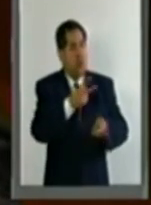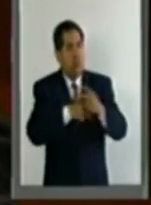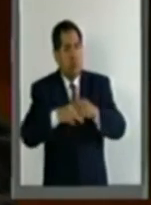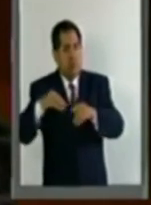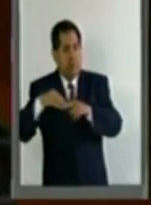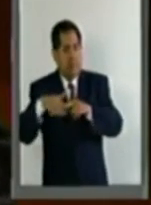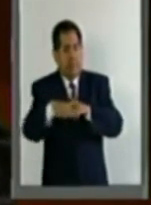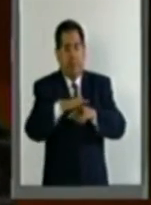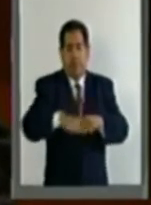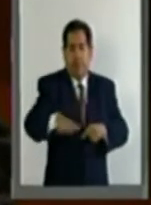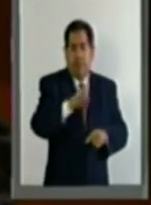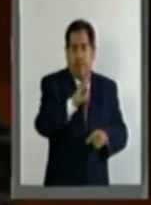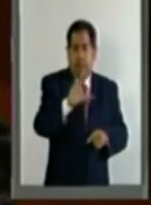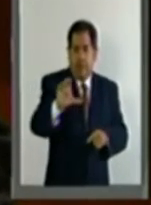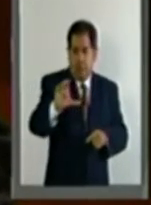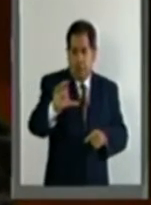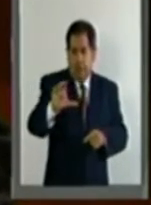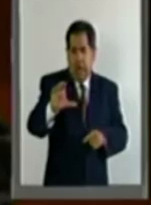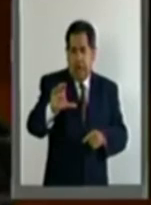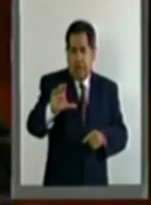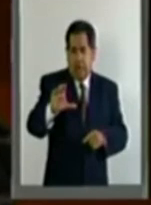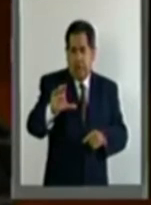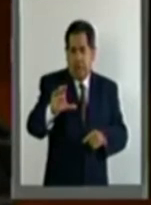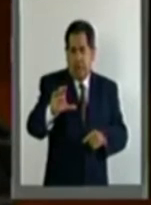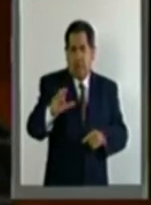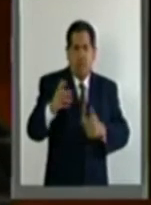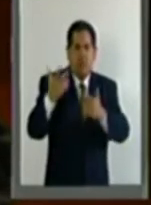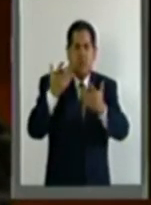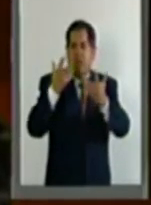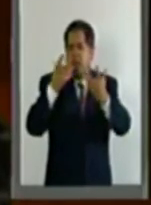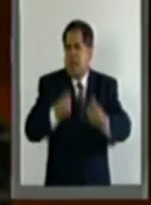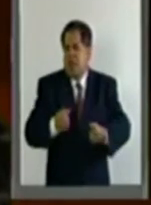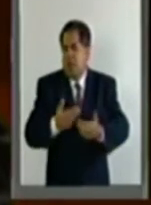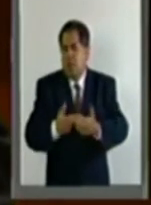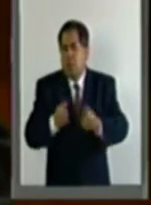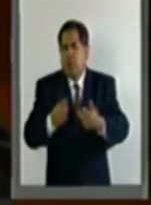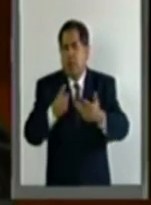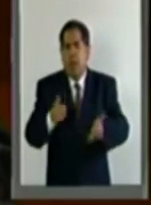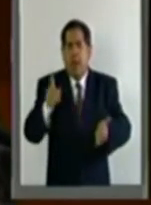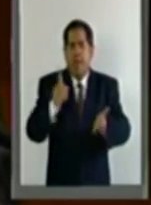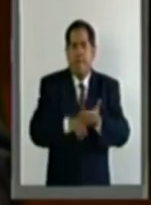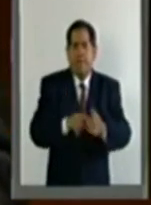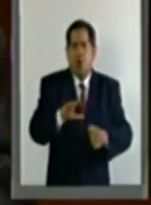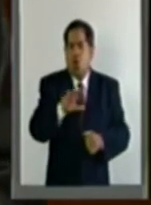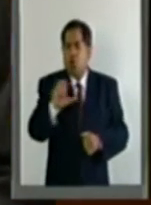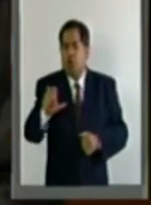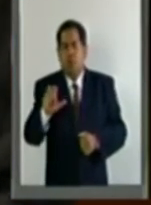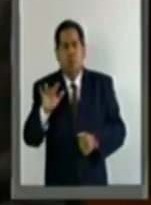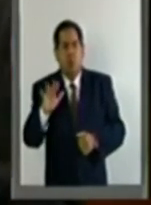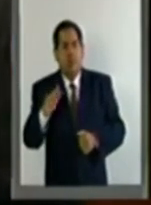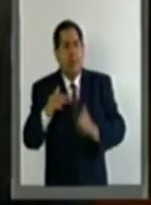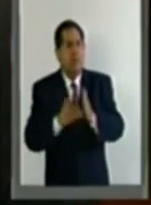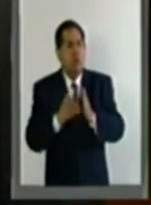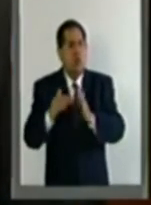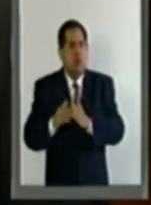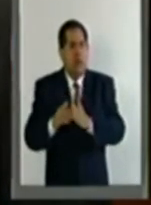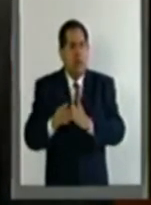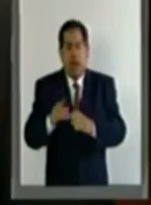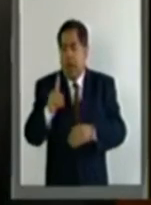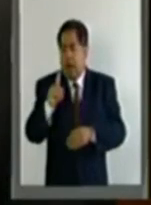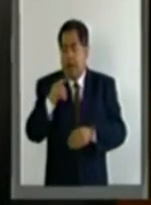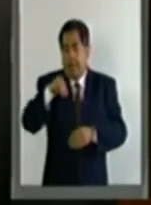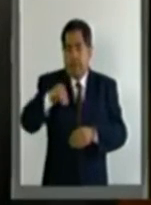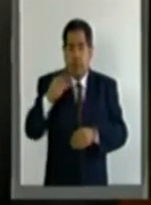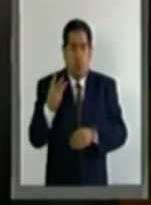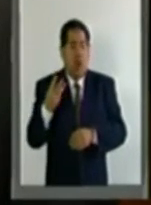desemboca en Baja California, la cantidad de 1.850 millones de metros